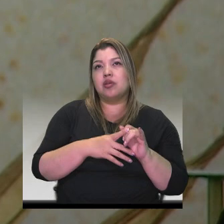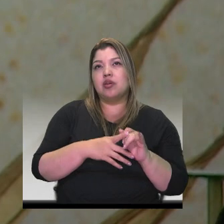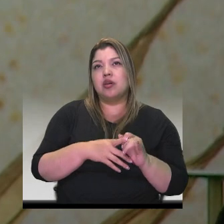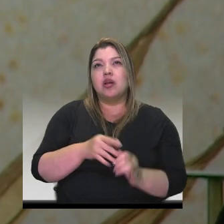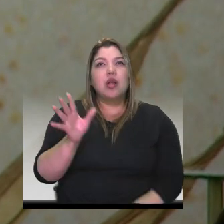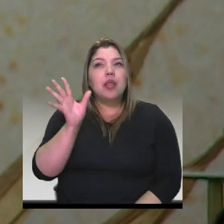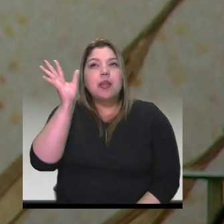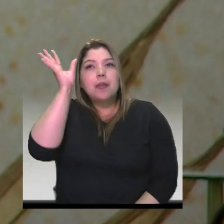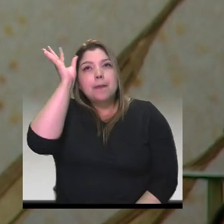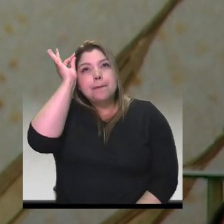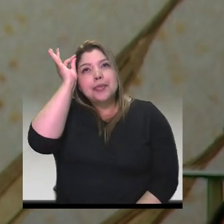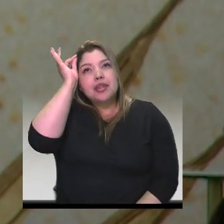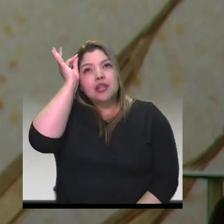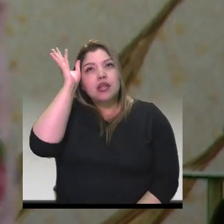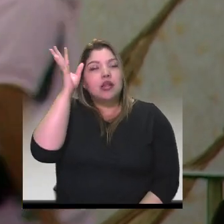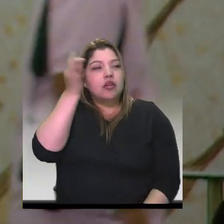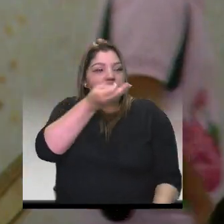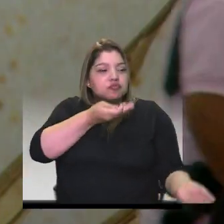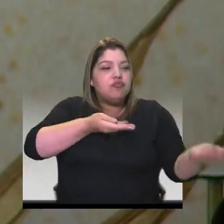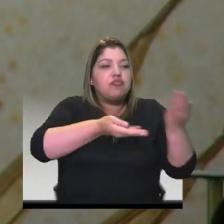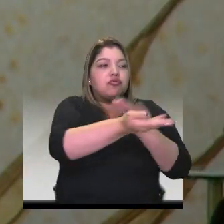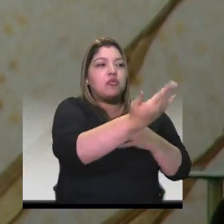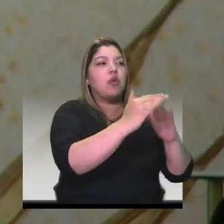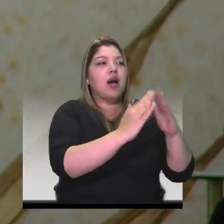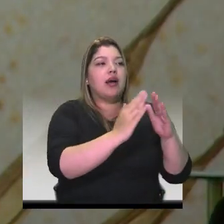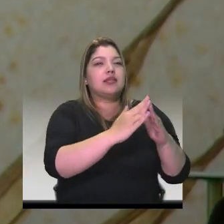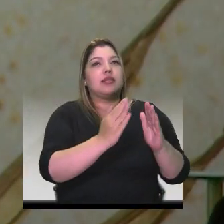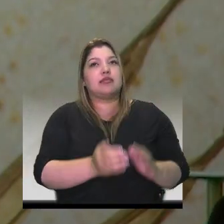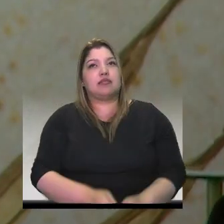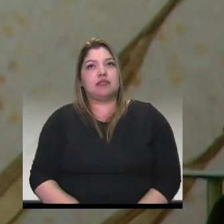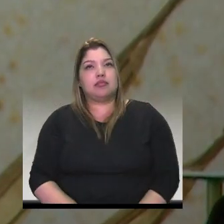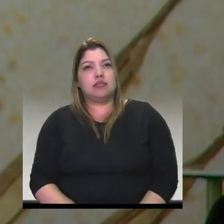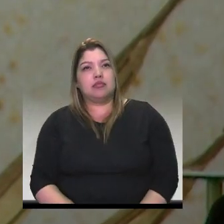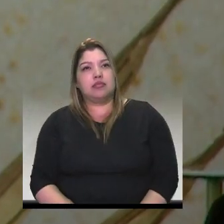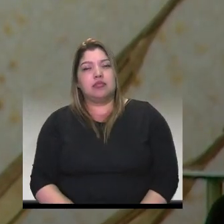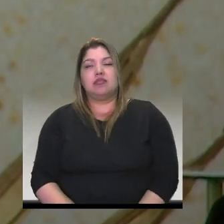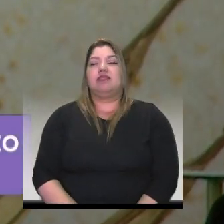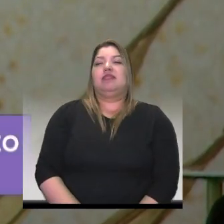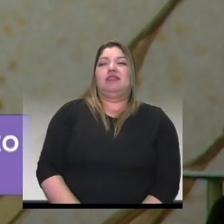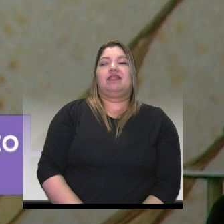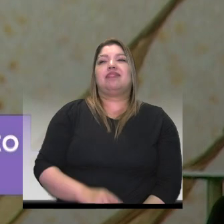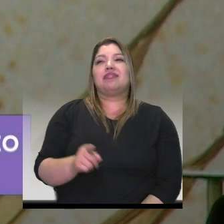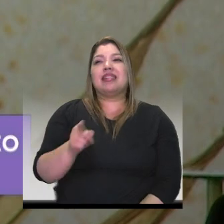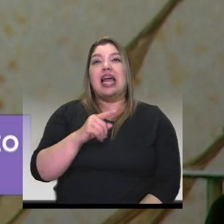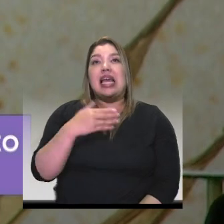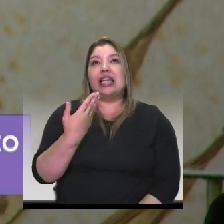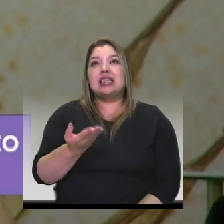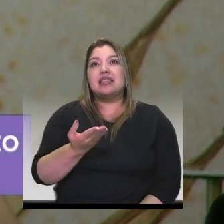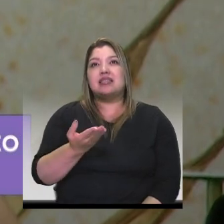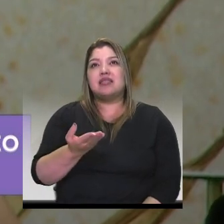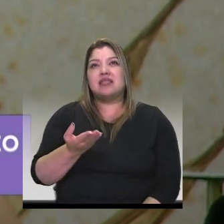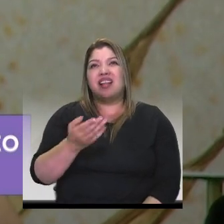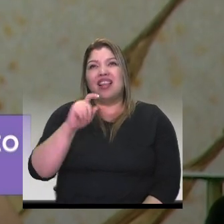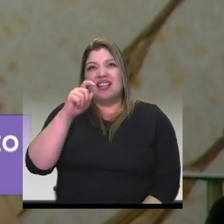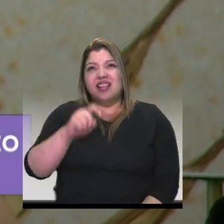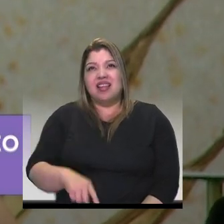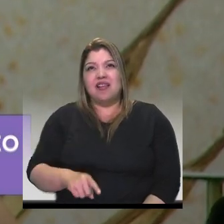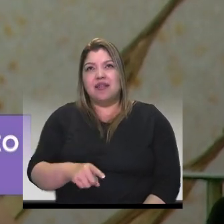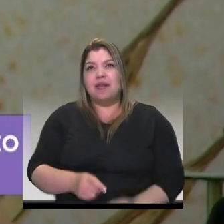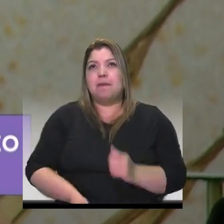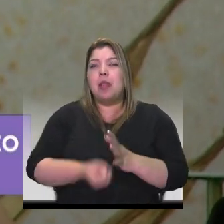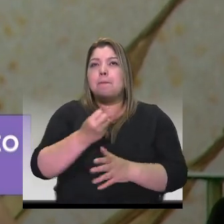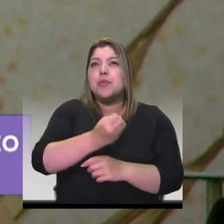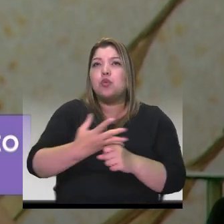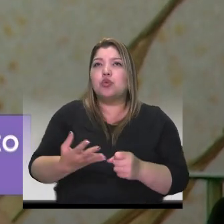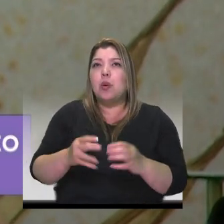pelo por una casa, ¿cierto? También nos hemos cuestionado mucho sobre tenemos que producir más ropa,